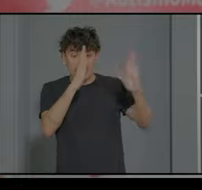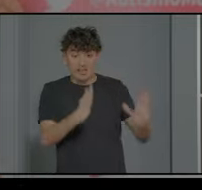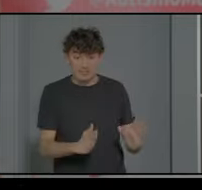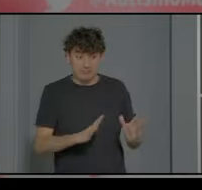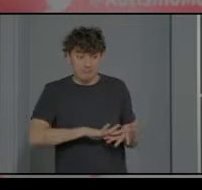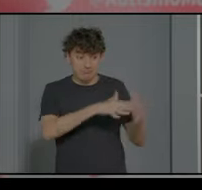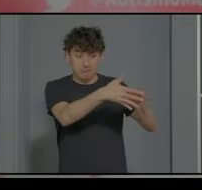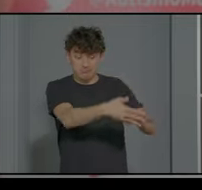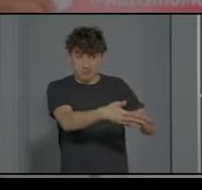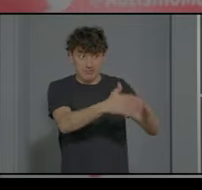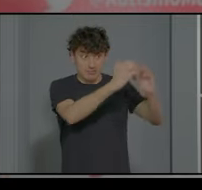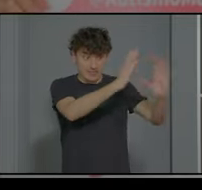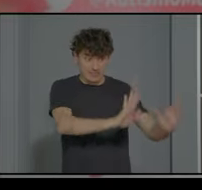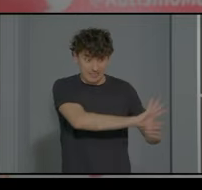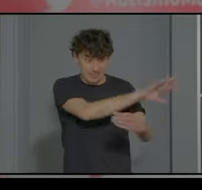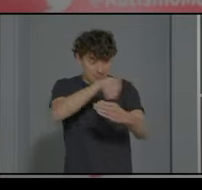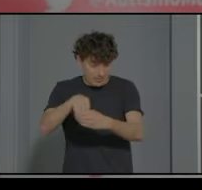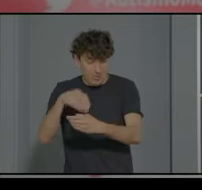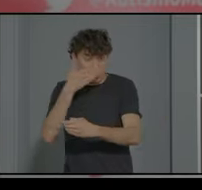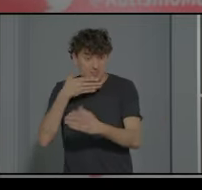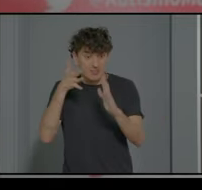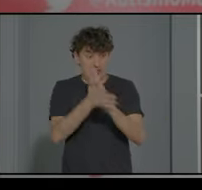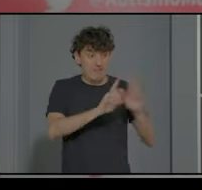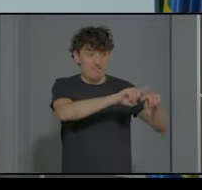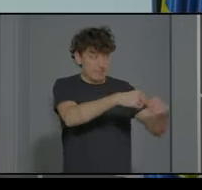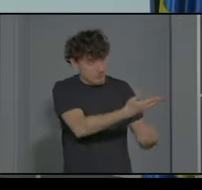tenemos que meter la casa en el cole y eso es que meter a la familia en el cole